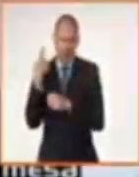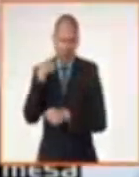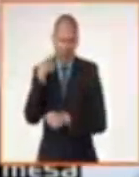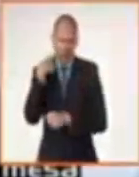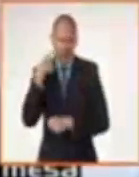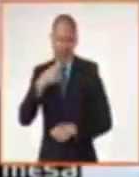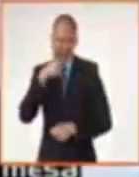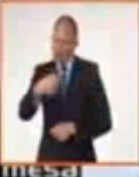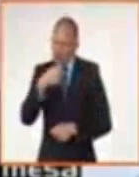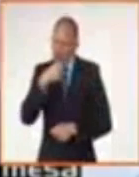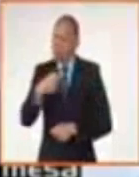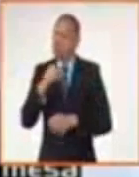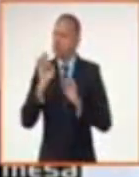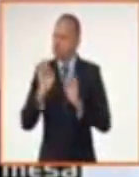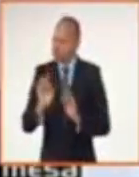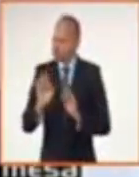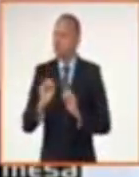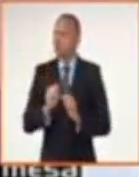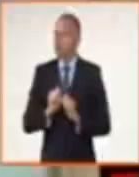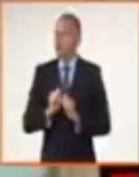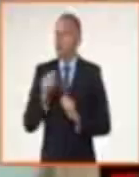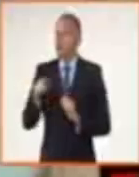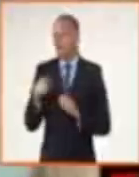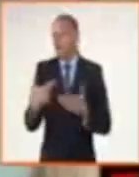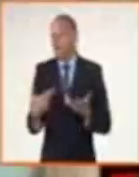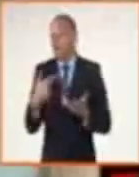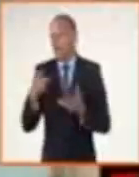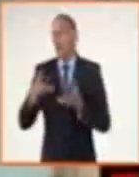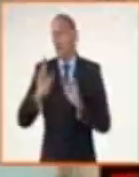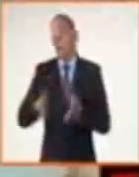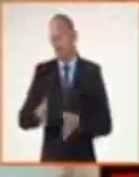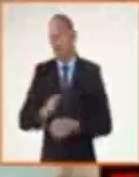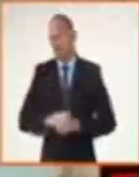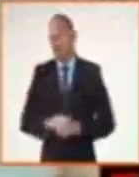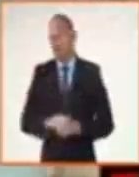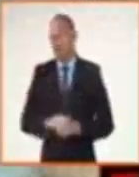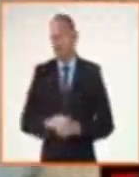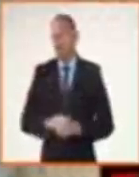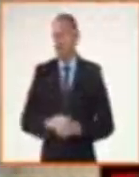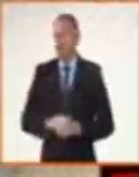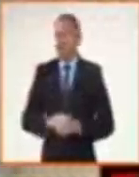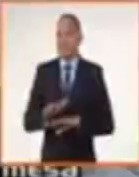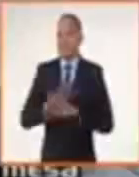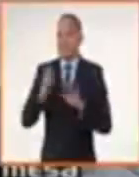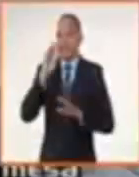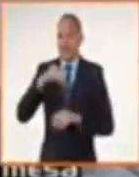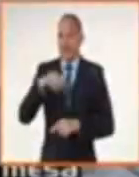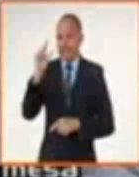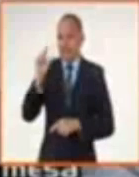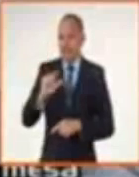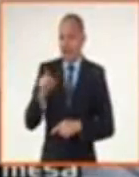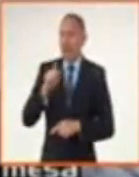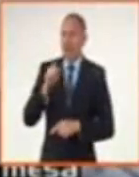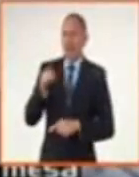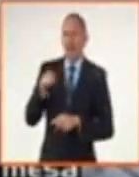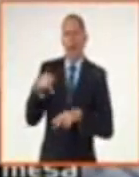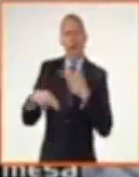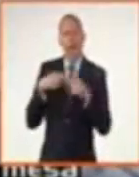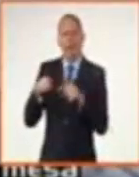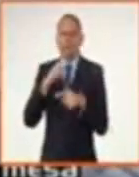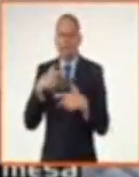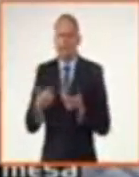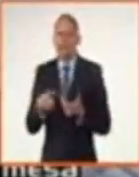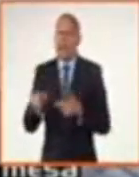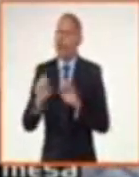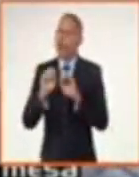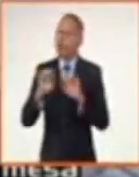sostuvo durante mucho tiempo programas importantes en la televisión de ese país. Según ha comunicado